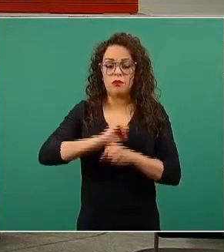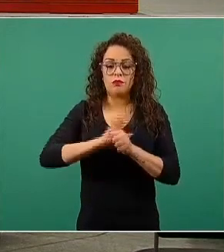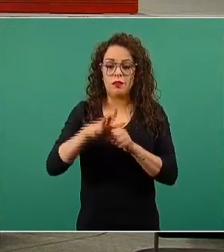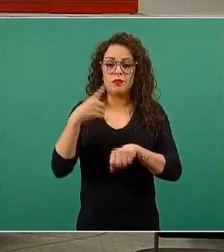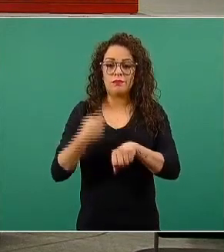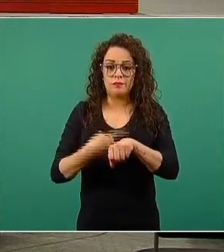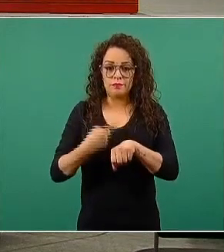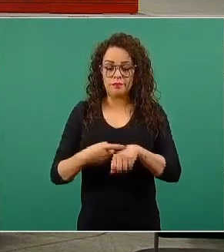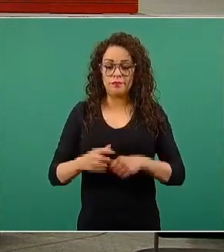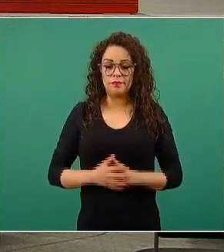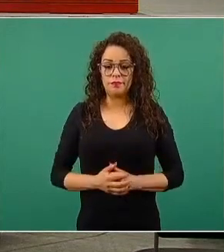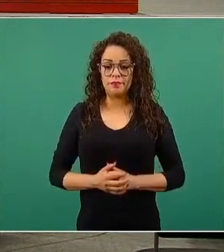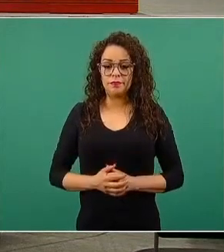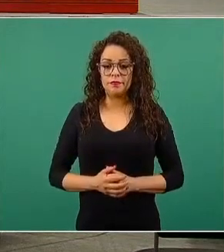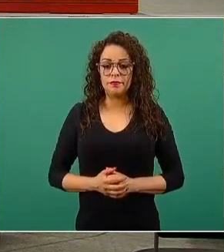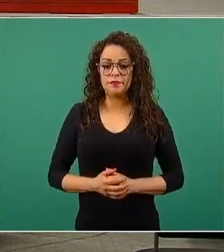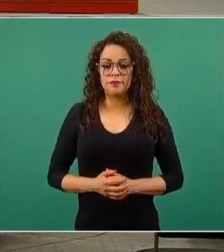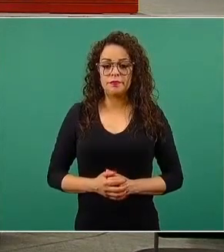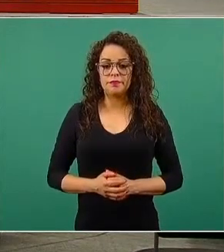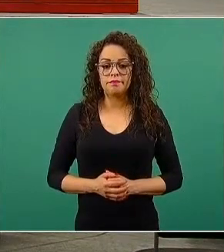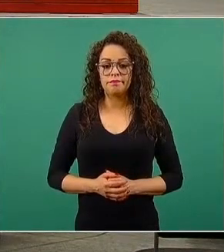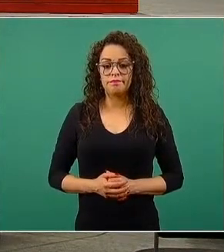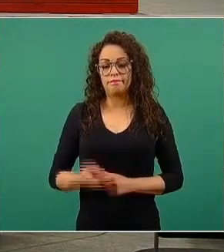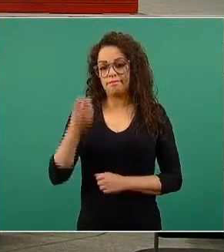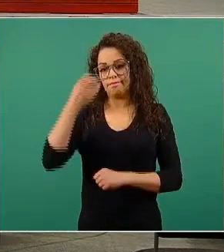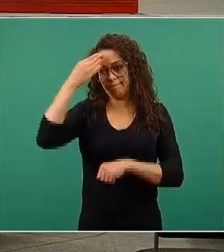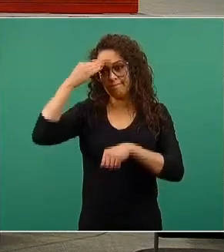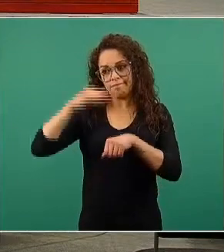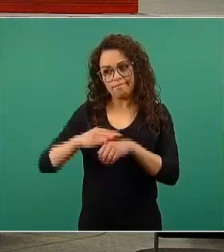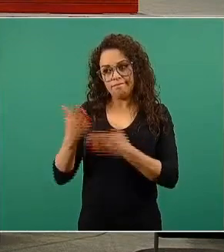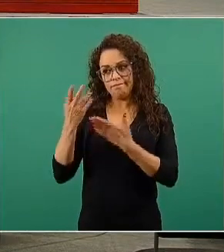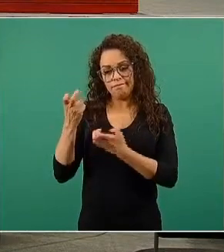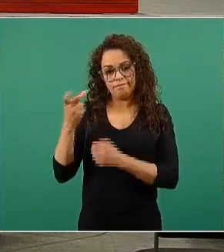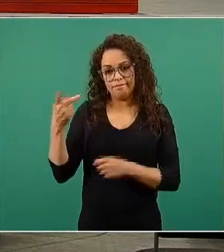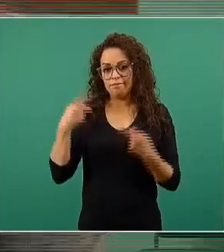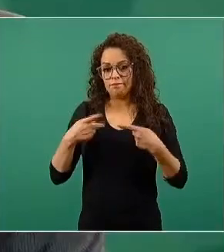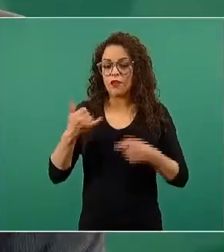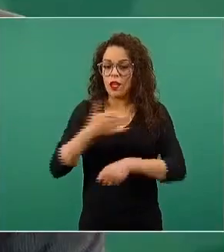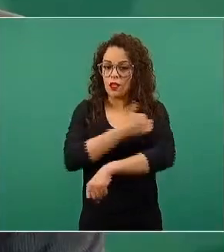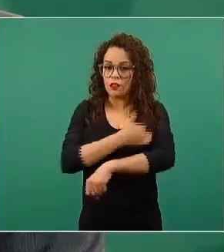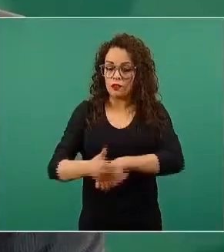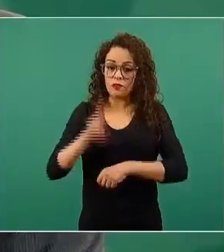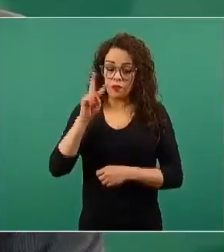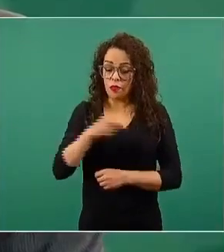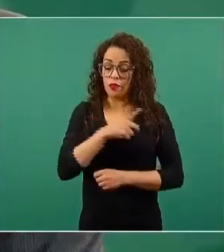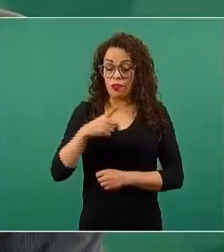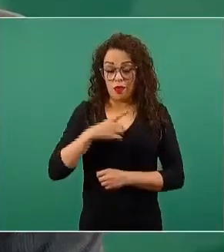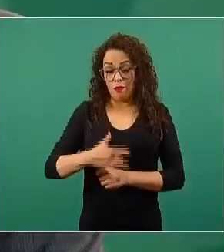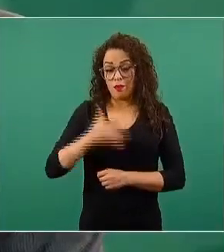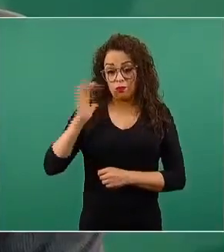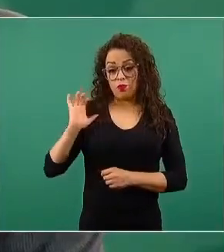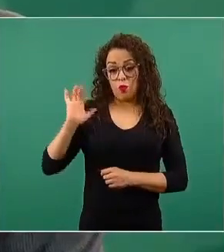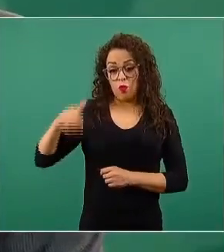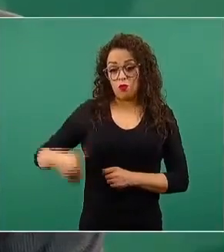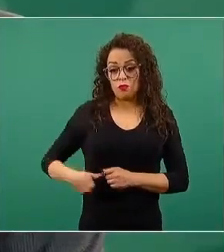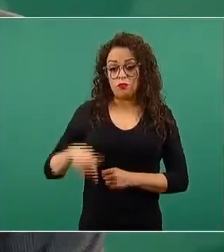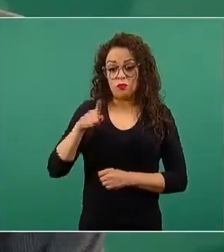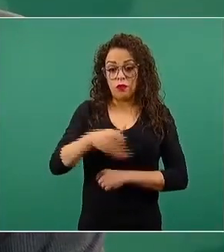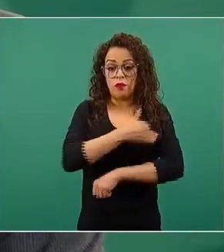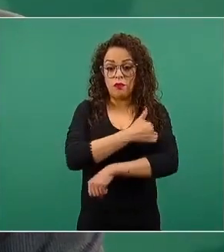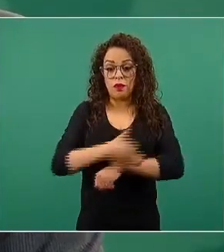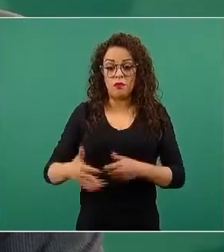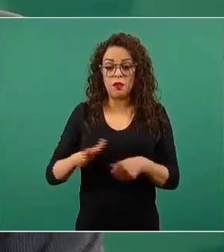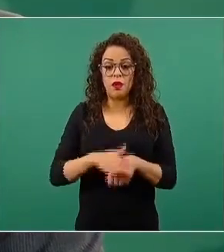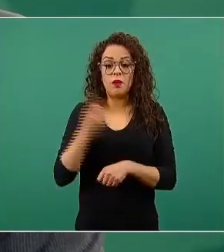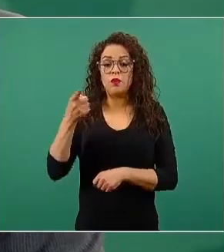un reconocimiento a estas personas y a sus familias, pues que se sientan orgullosas de sus familiares, de las